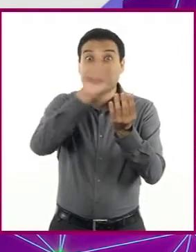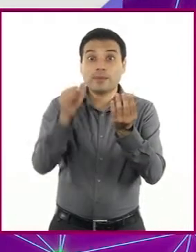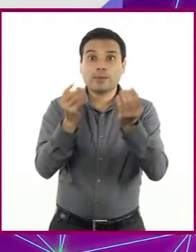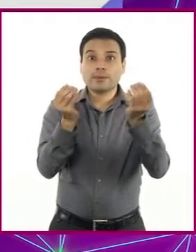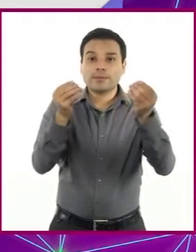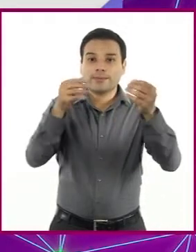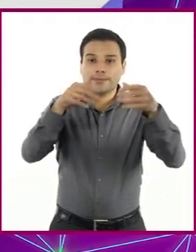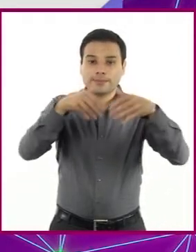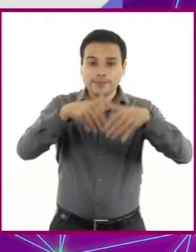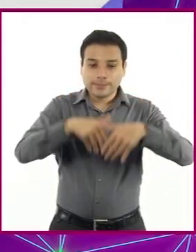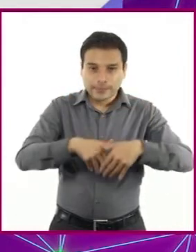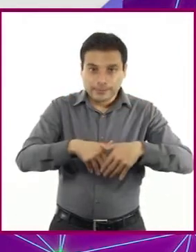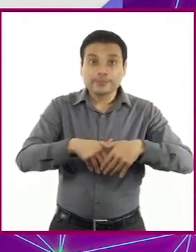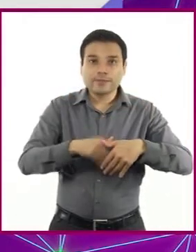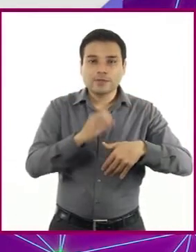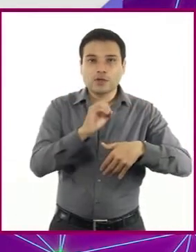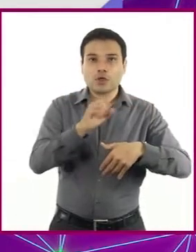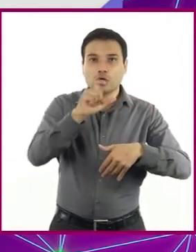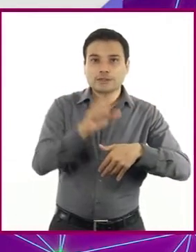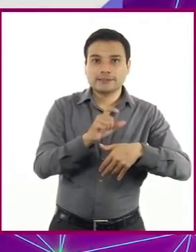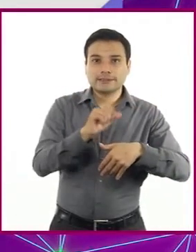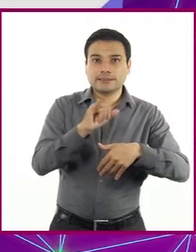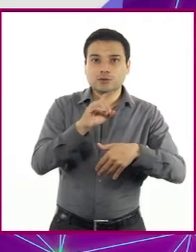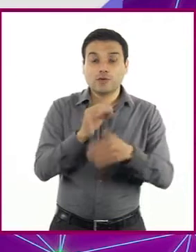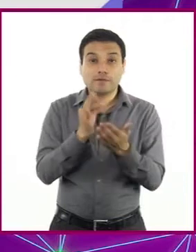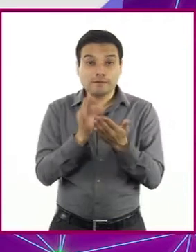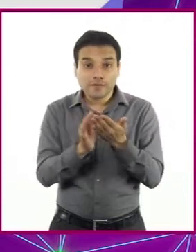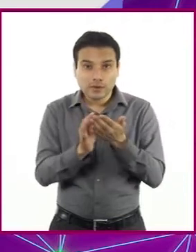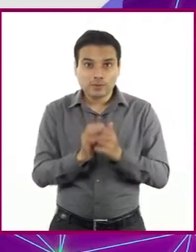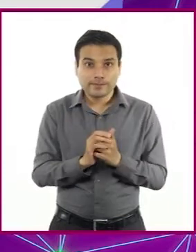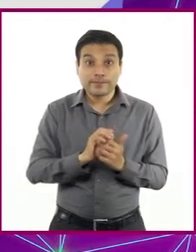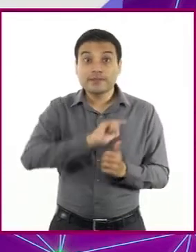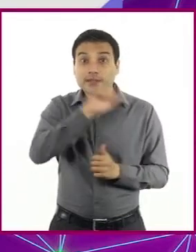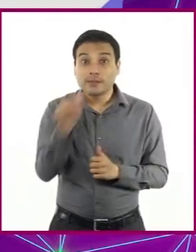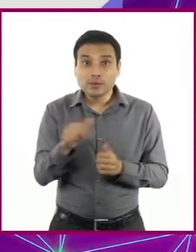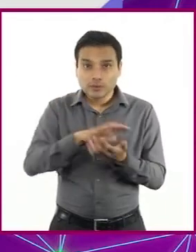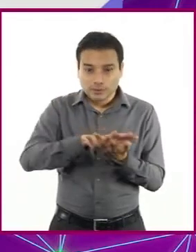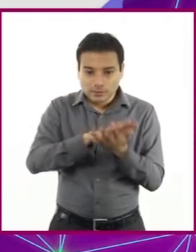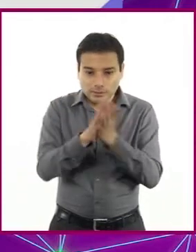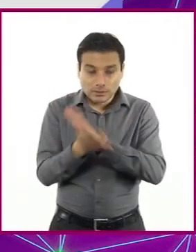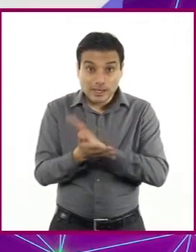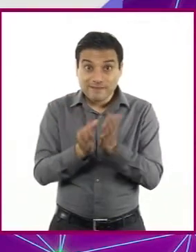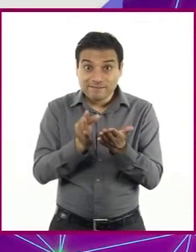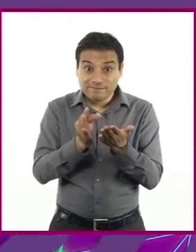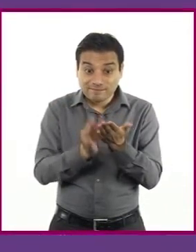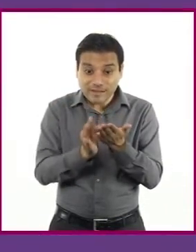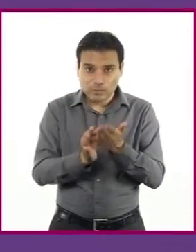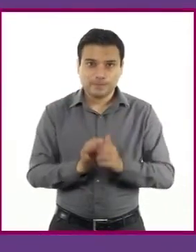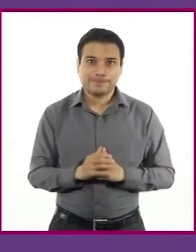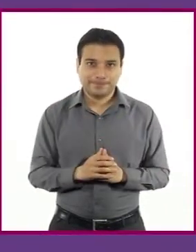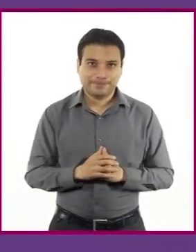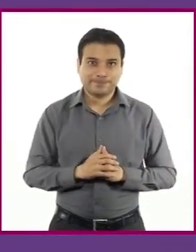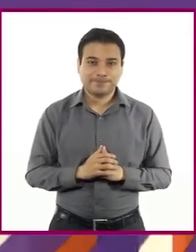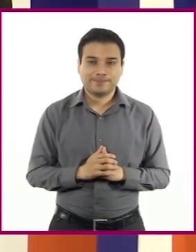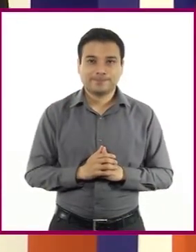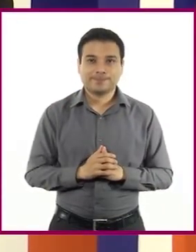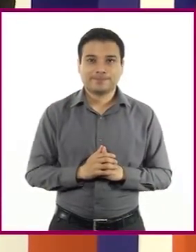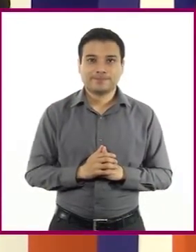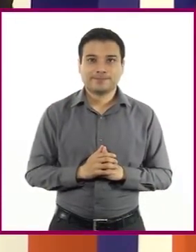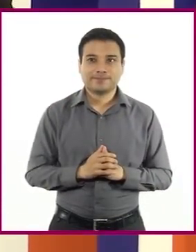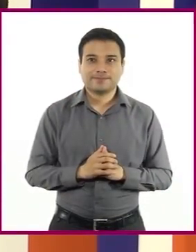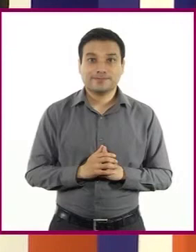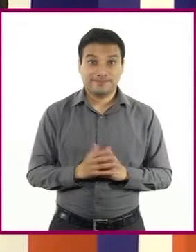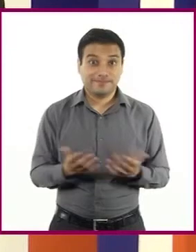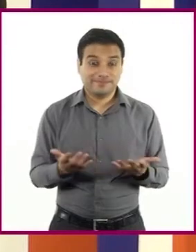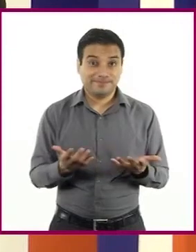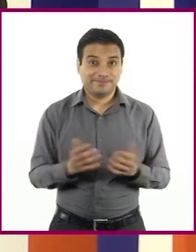a óxido de hierro, que al final acaba por reducirse a hierro en la parte más caliente. Hemos visto al